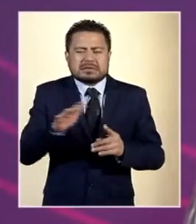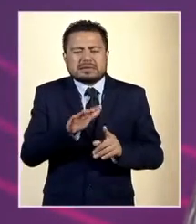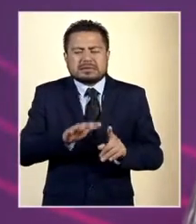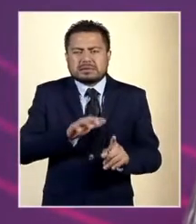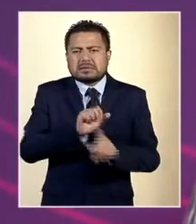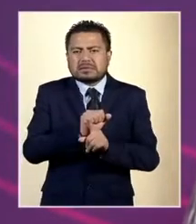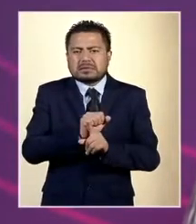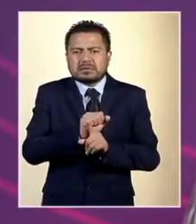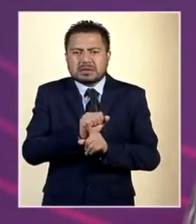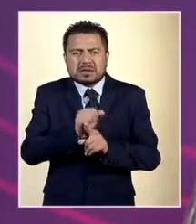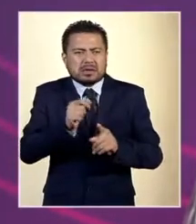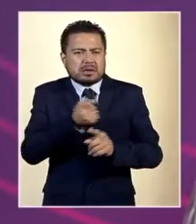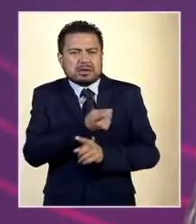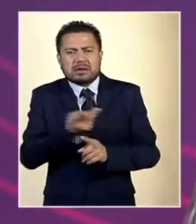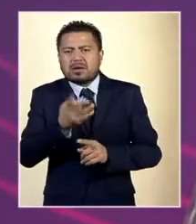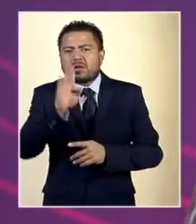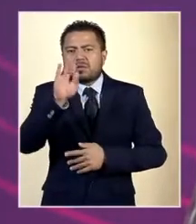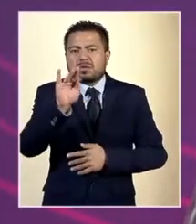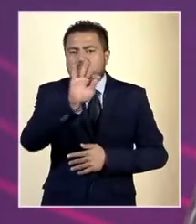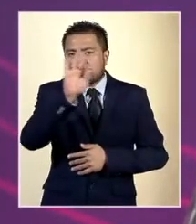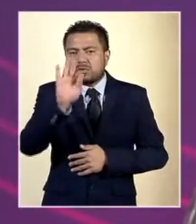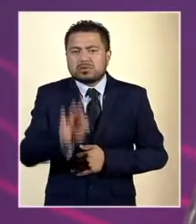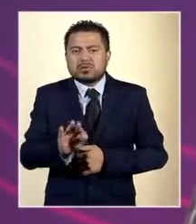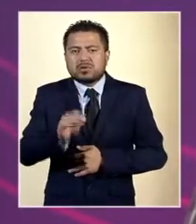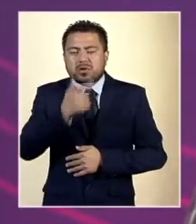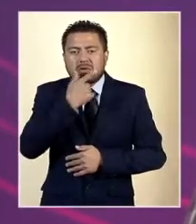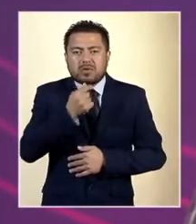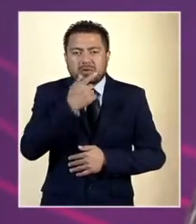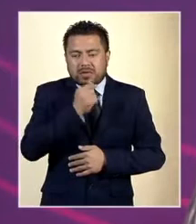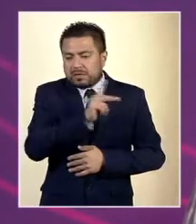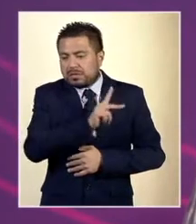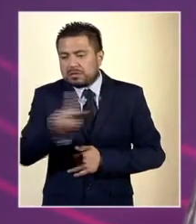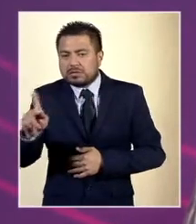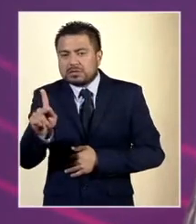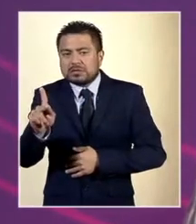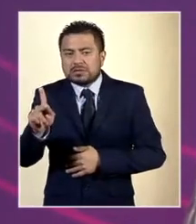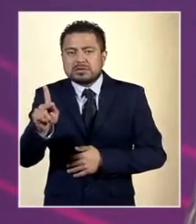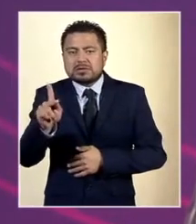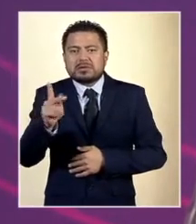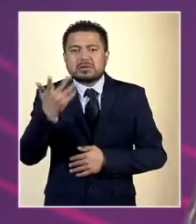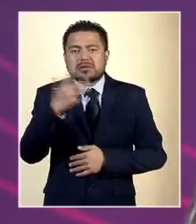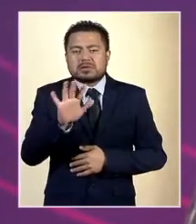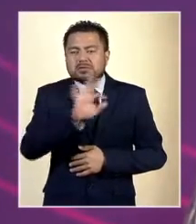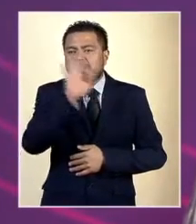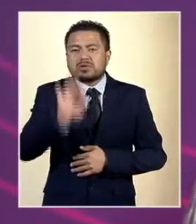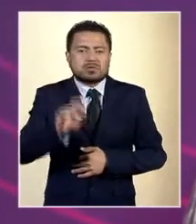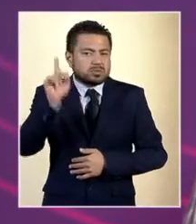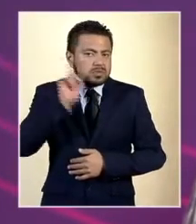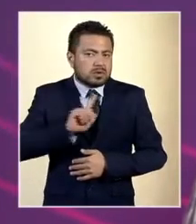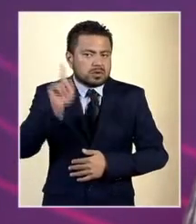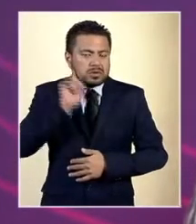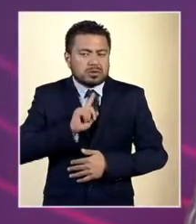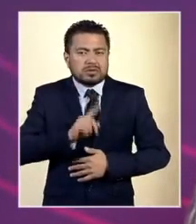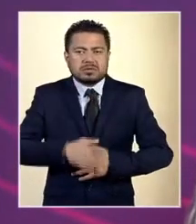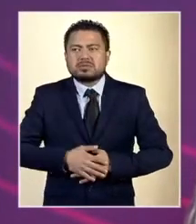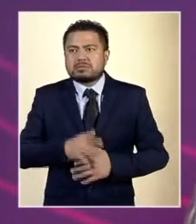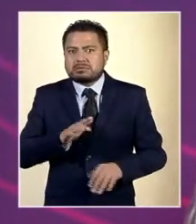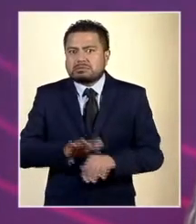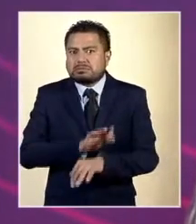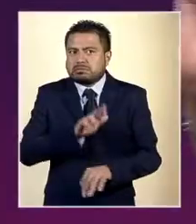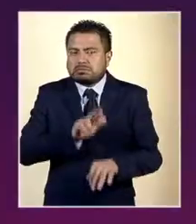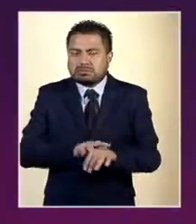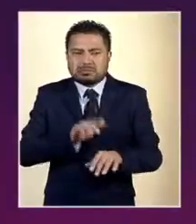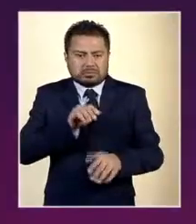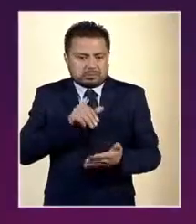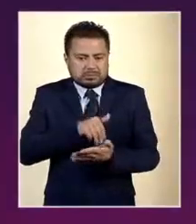aproximadamente una proporción de 90% de hombres y 10% de mujeres. Ese es un dato